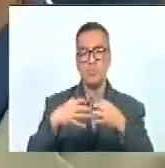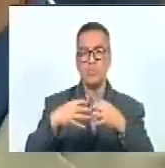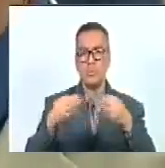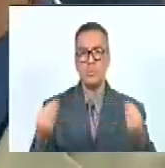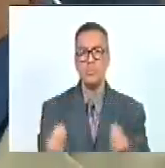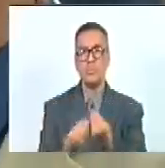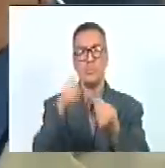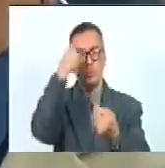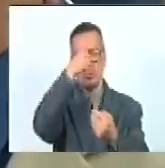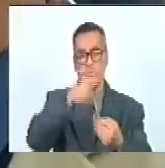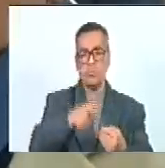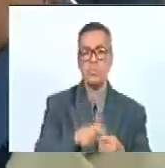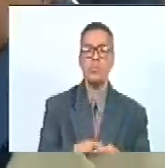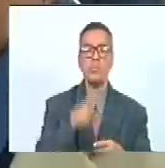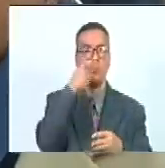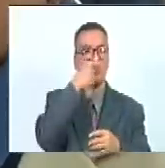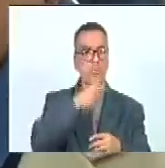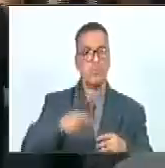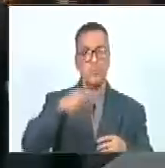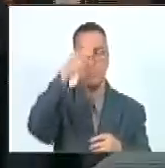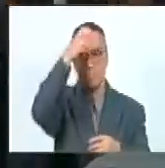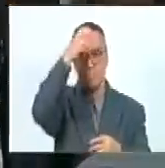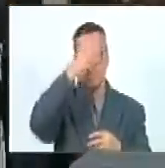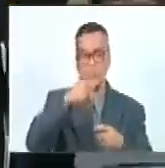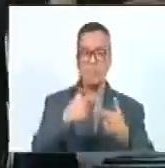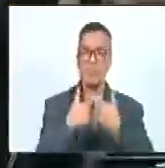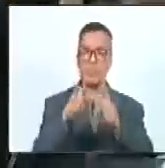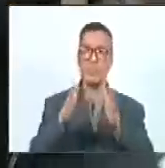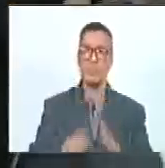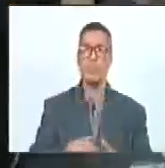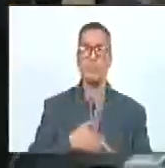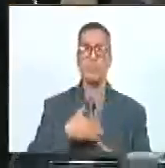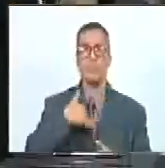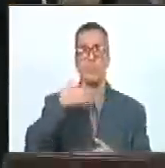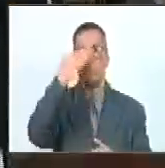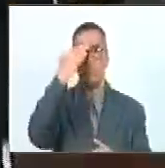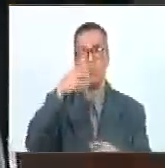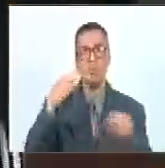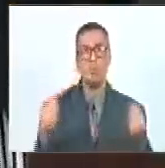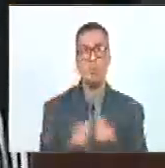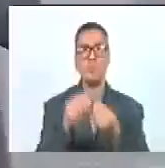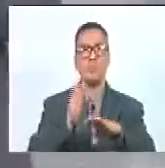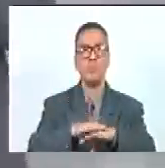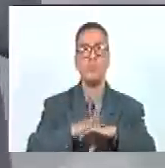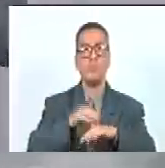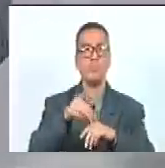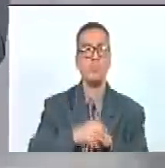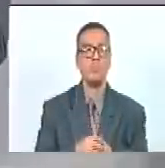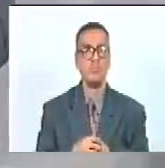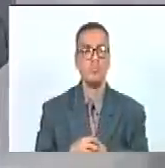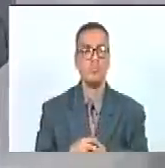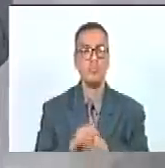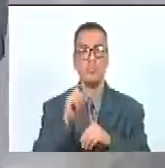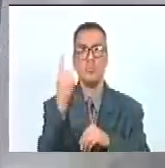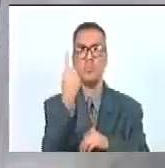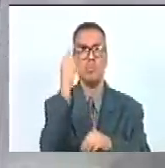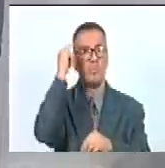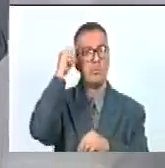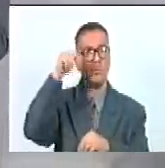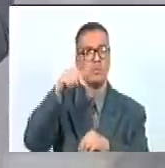a luchar junto al pueblo palestino por su liberación. Y no ha pasado un solo